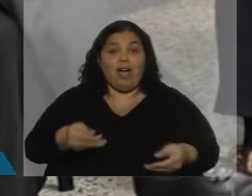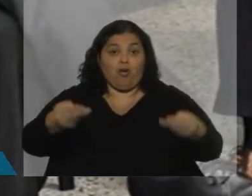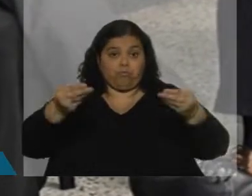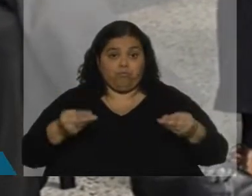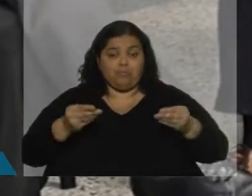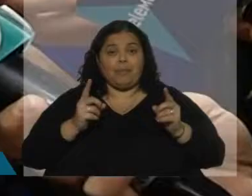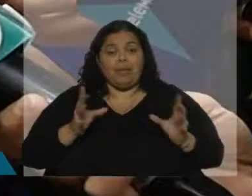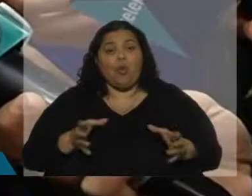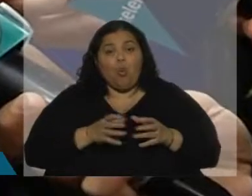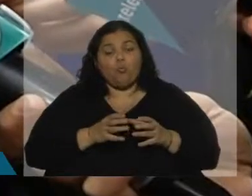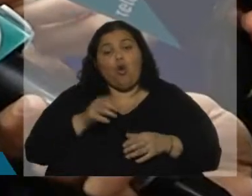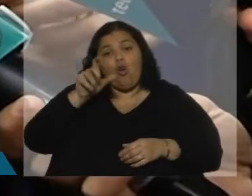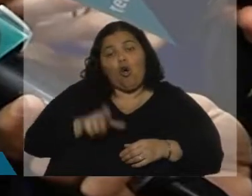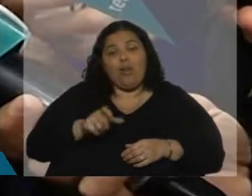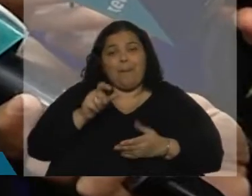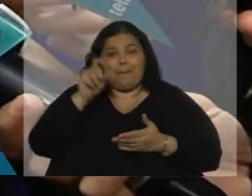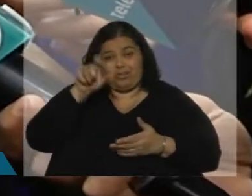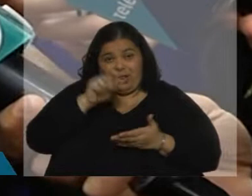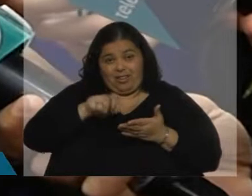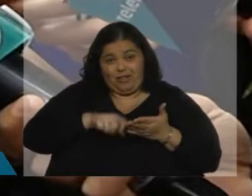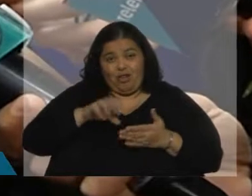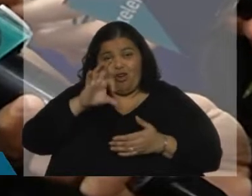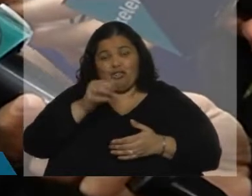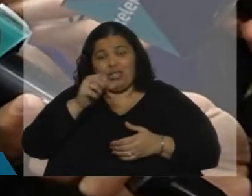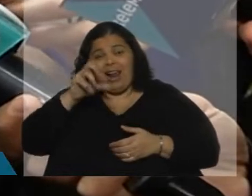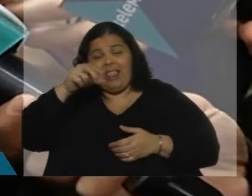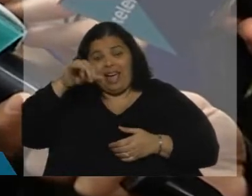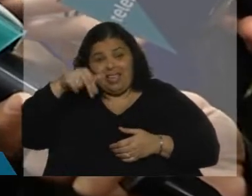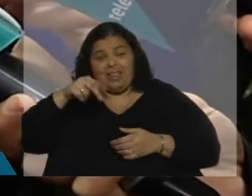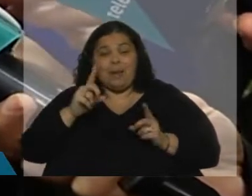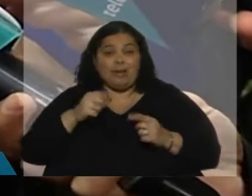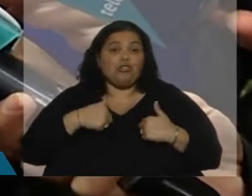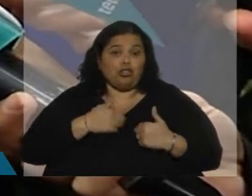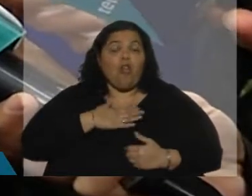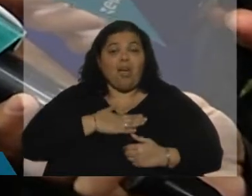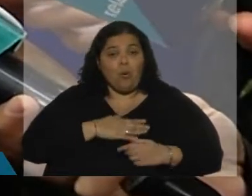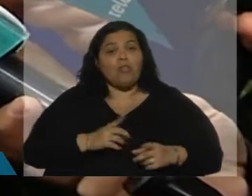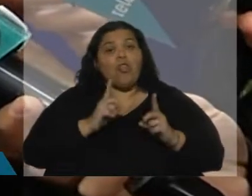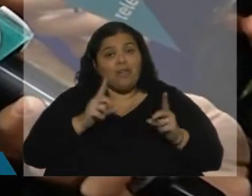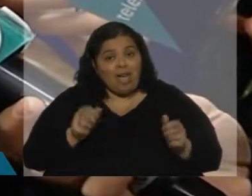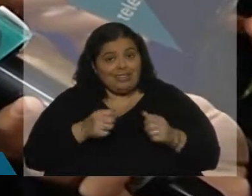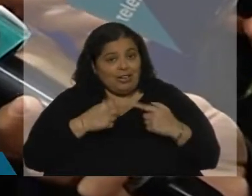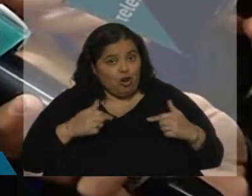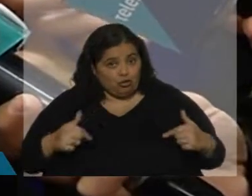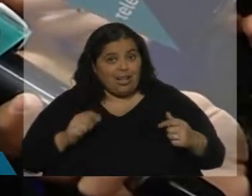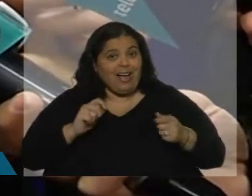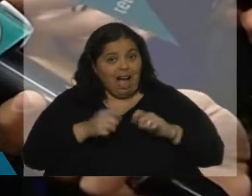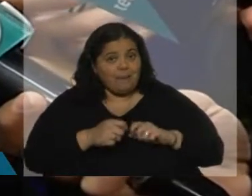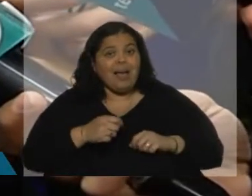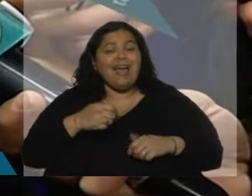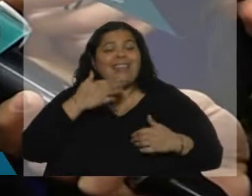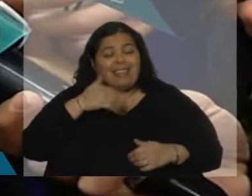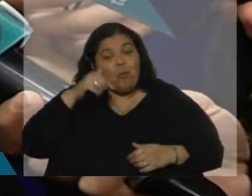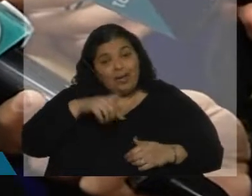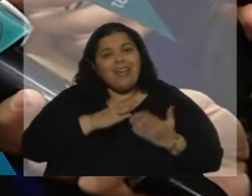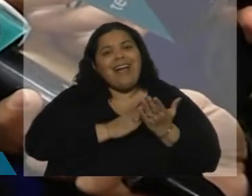el doctor saldain y sin duda estamos de acuerdo en que hay que hacer algo tenemos que este es el camino así que de